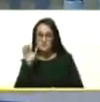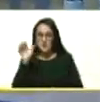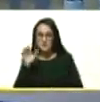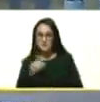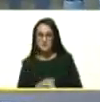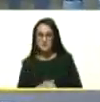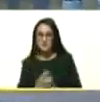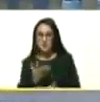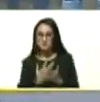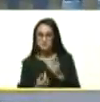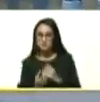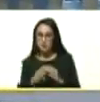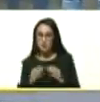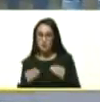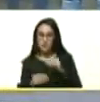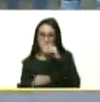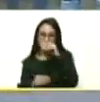pero combinadito todo.